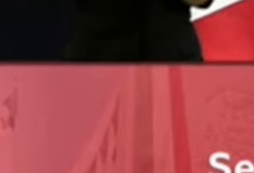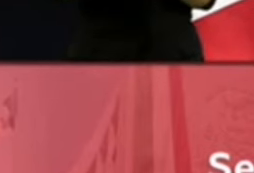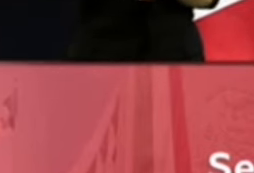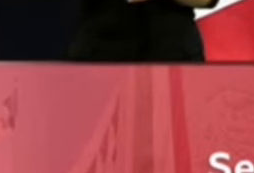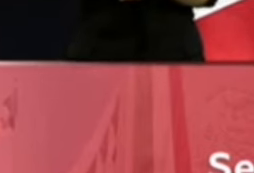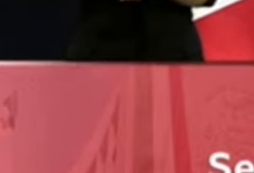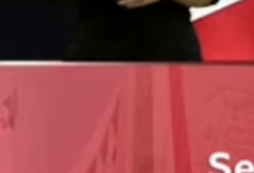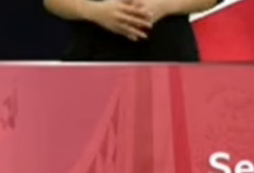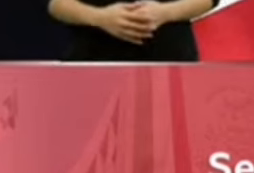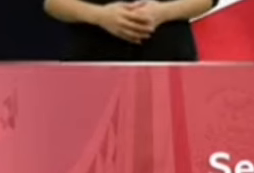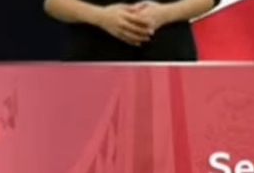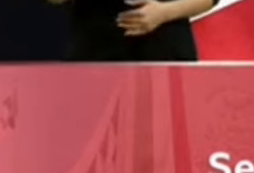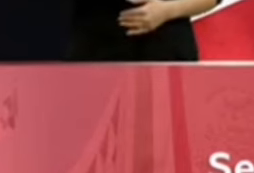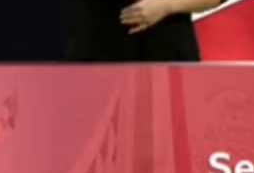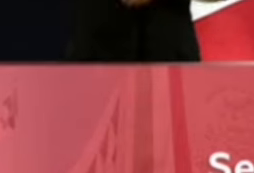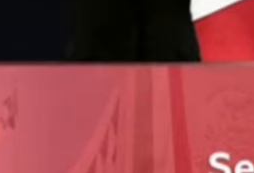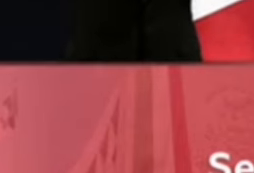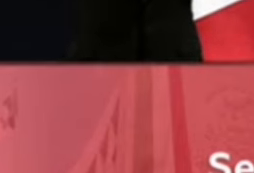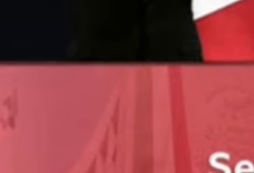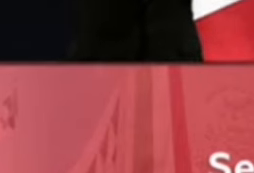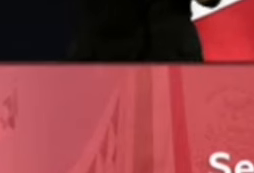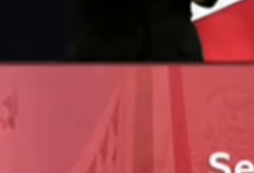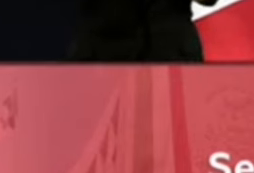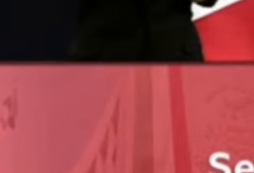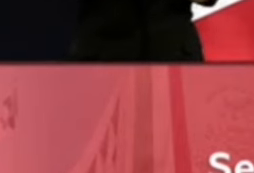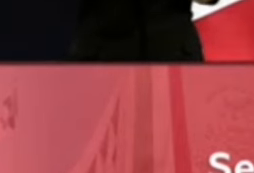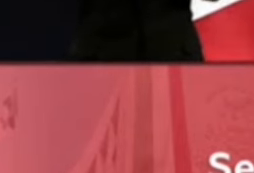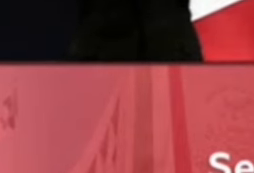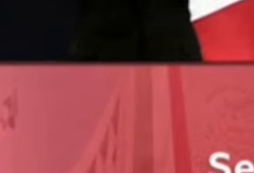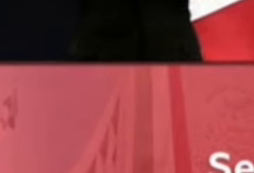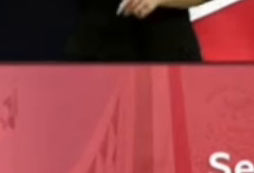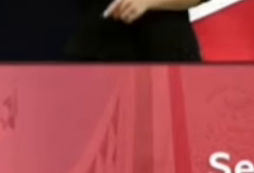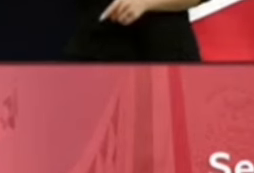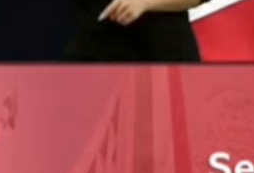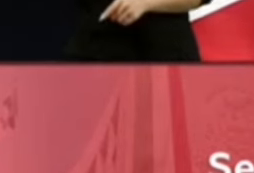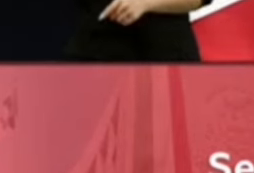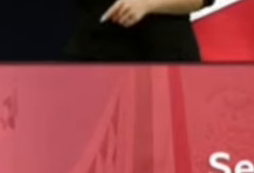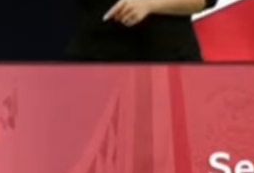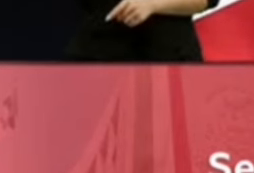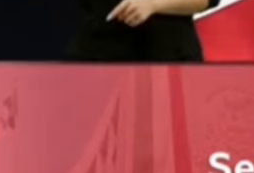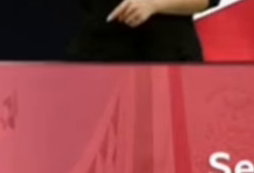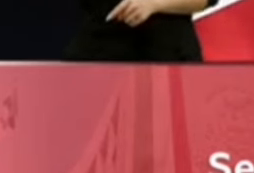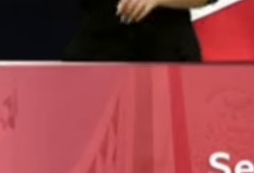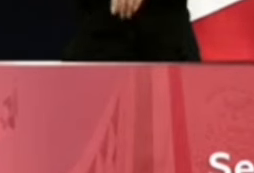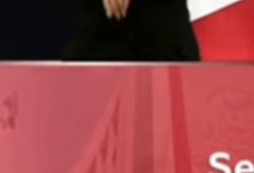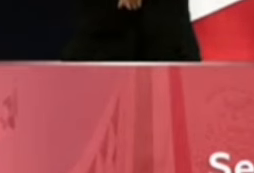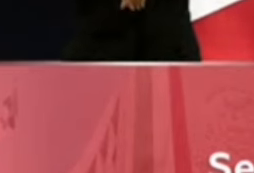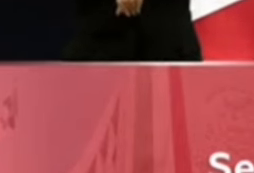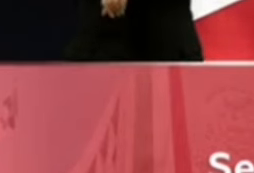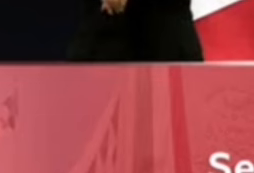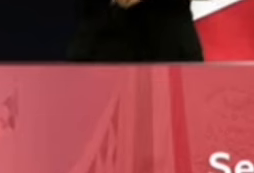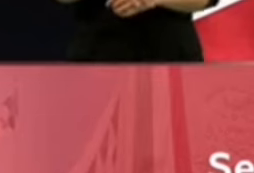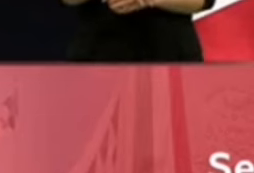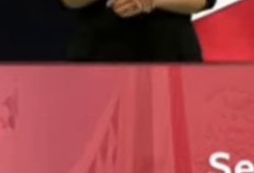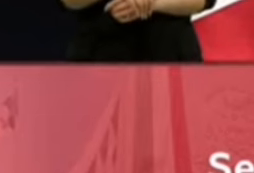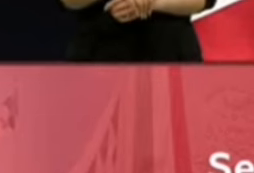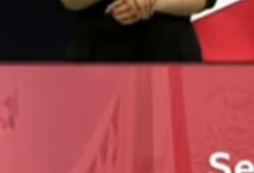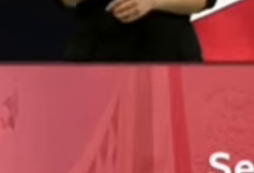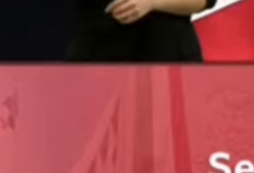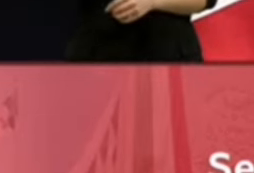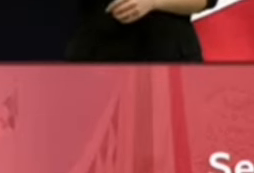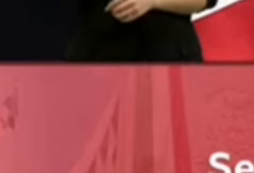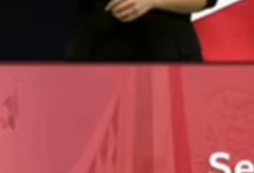agradecimiento a quienes han sido solidarios, incluido el senador vicecoordinador de Acción Nacional Vargas, quien al